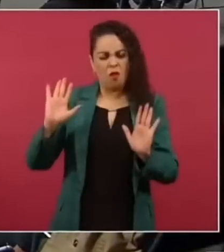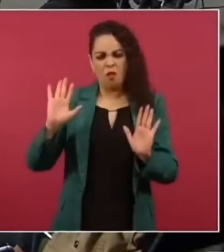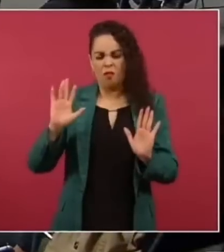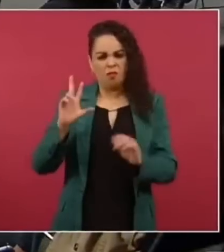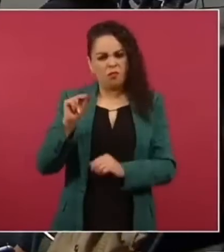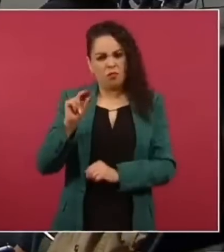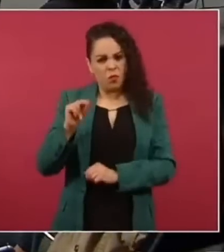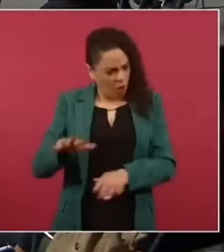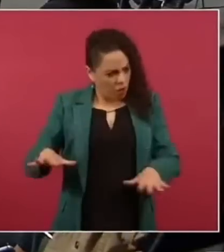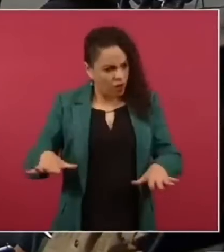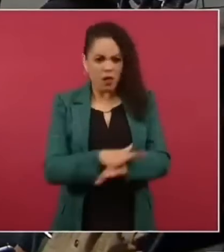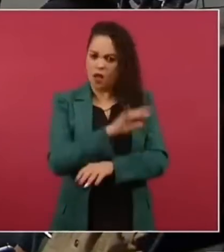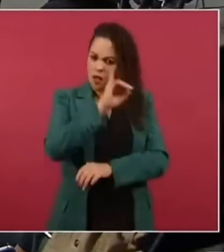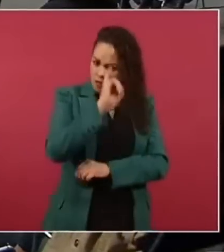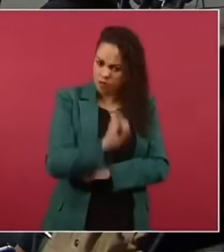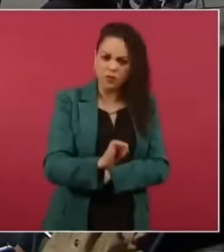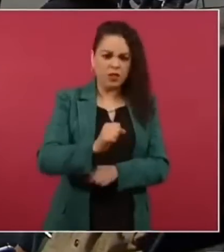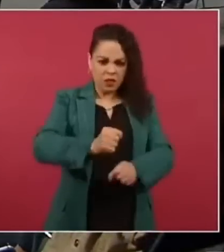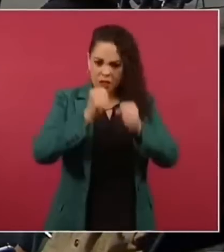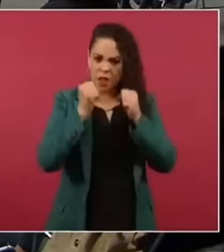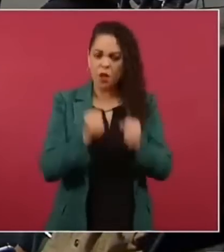Claro que vamos a cambiar.